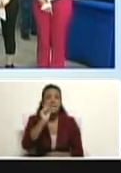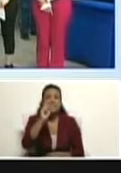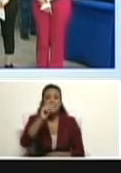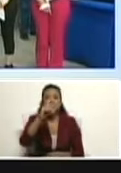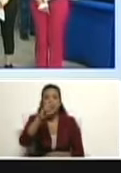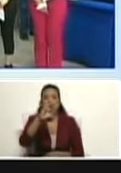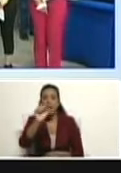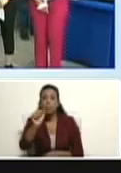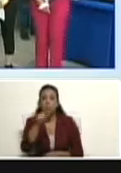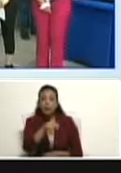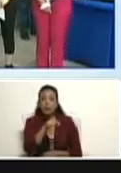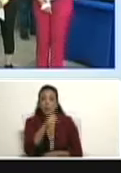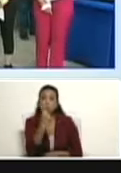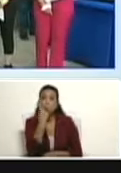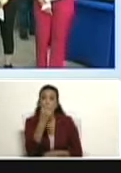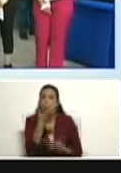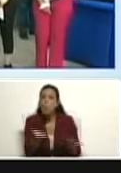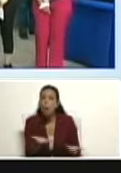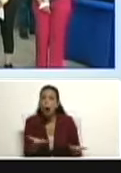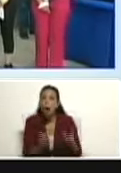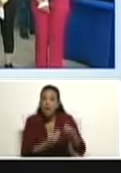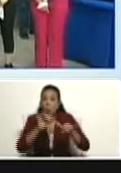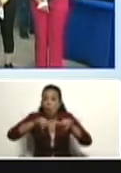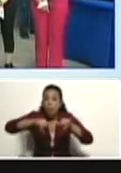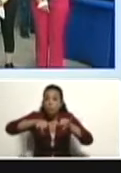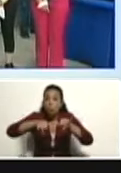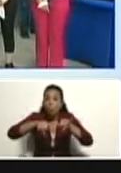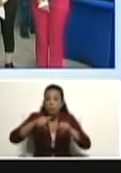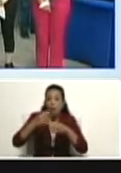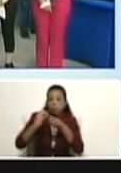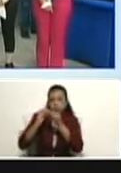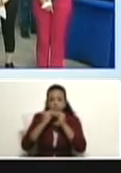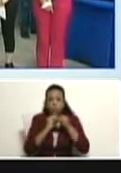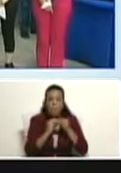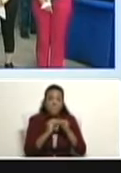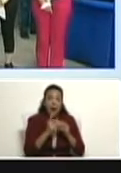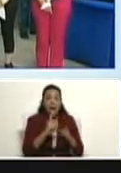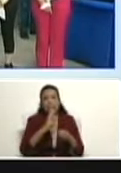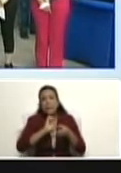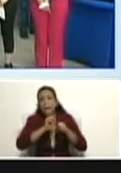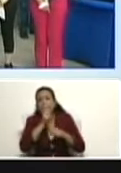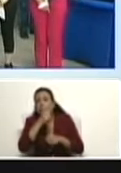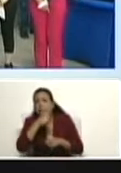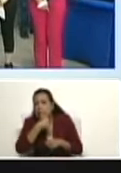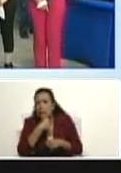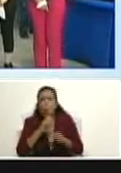no solo han hecho ingeniería reversa para recuperar los equipos,